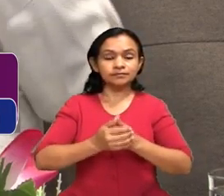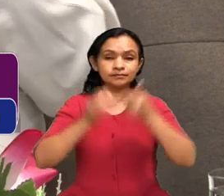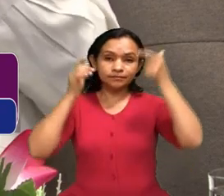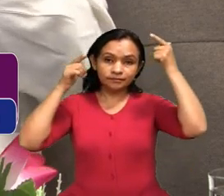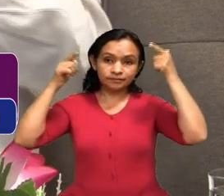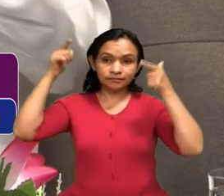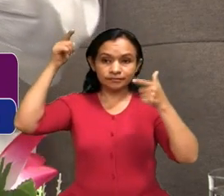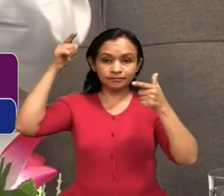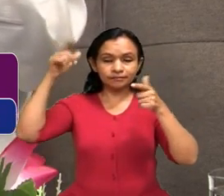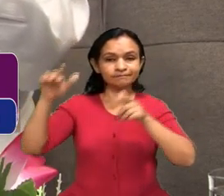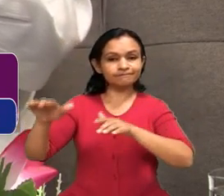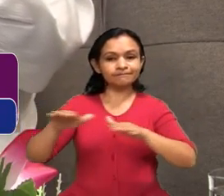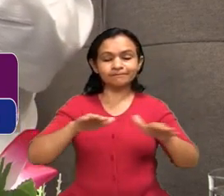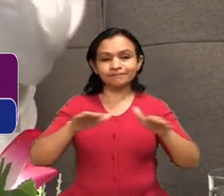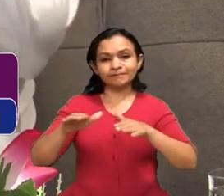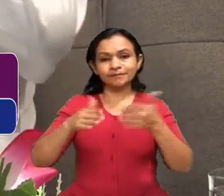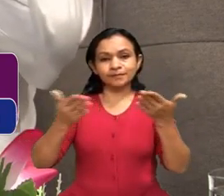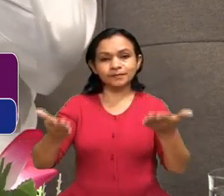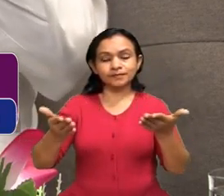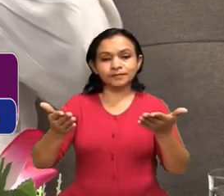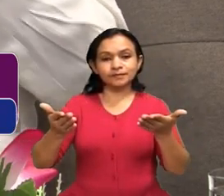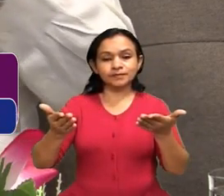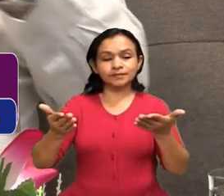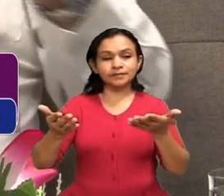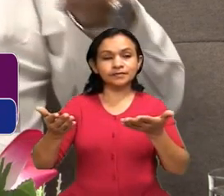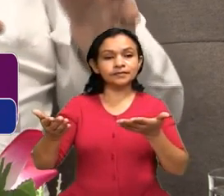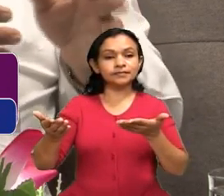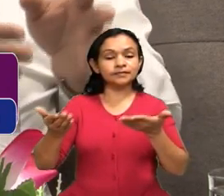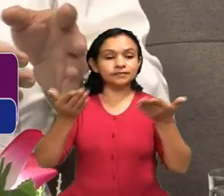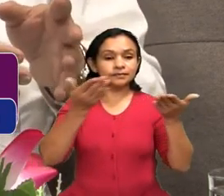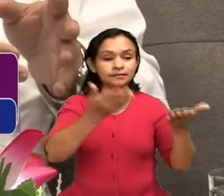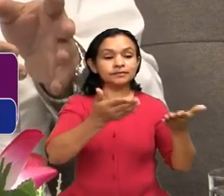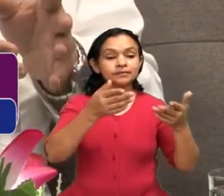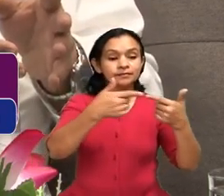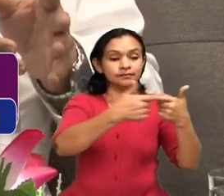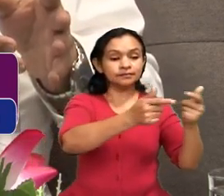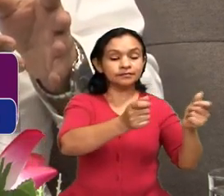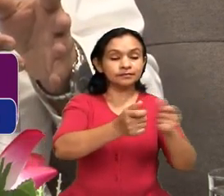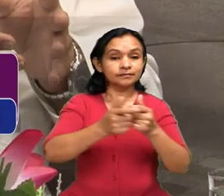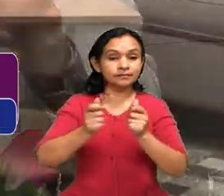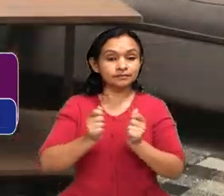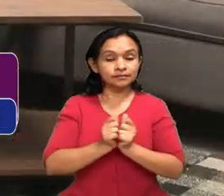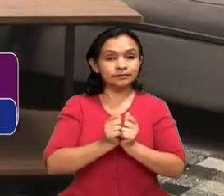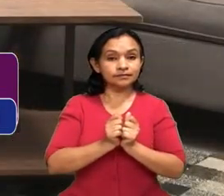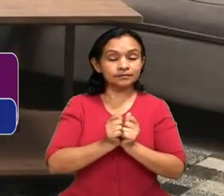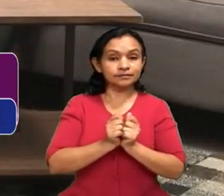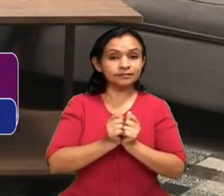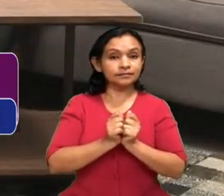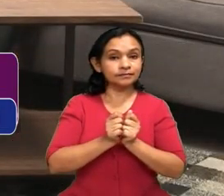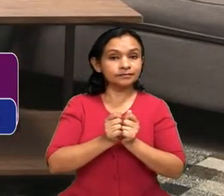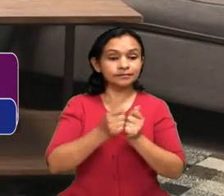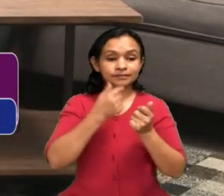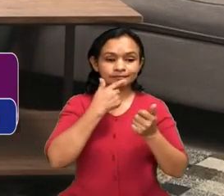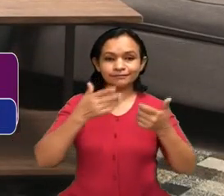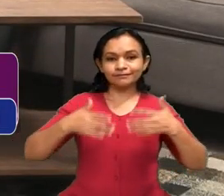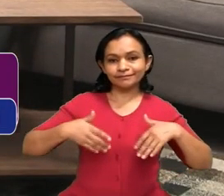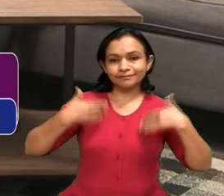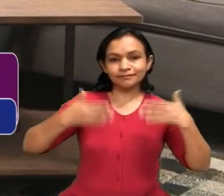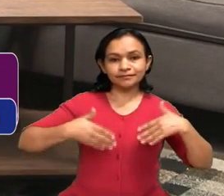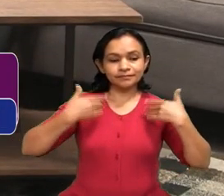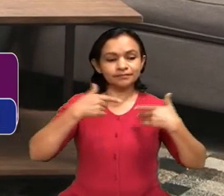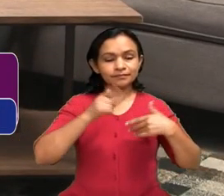no le da tiempo de ir a donde los cooperados para regocijarse de que ya